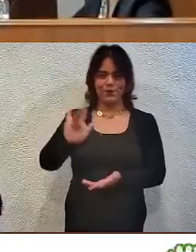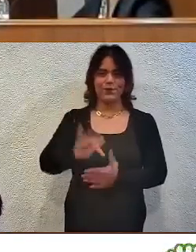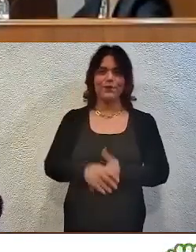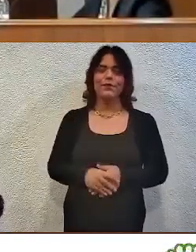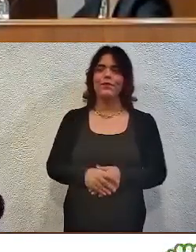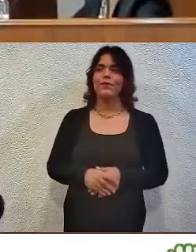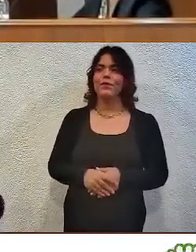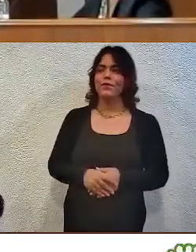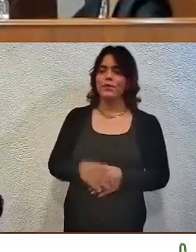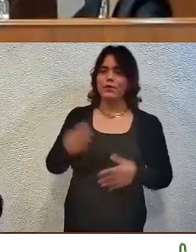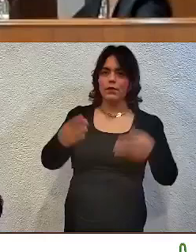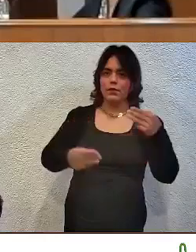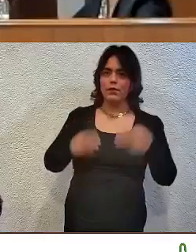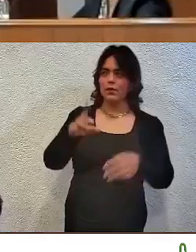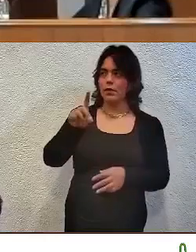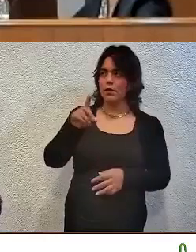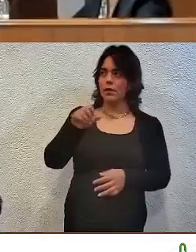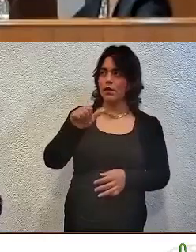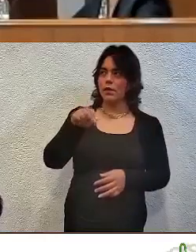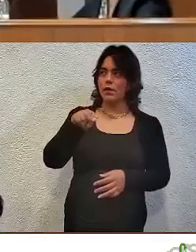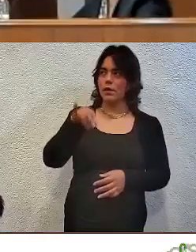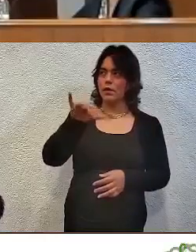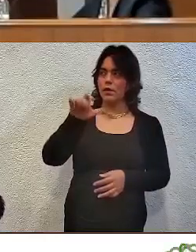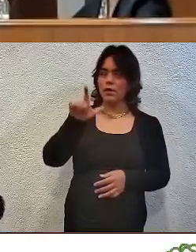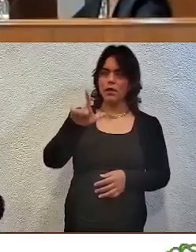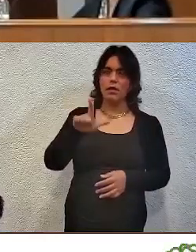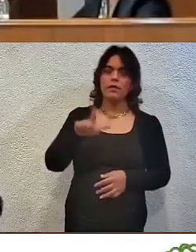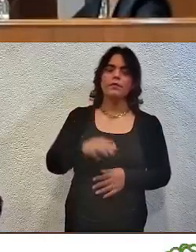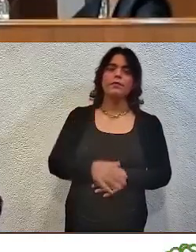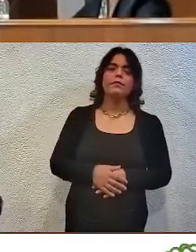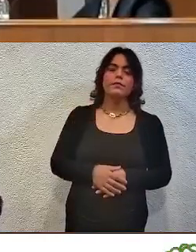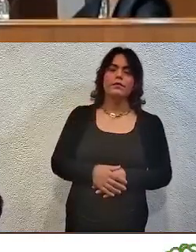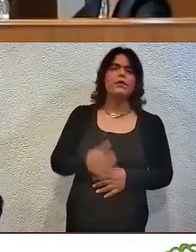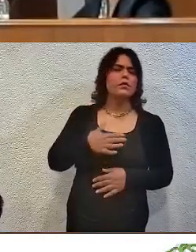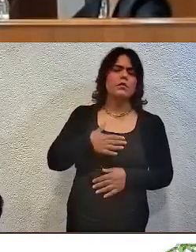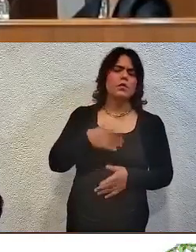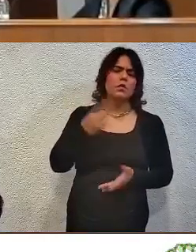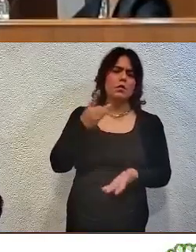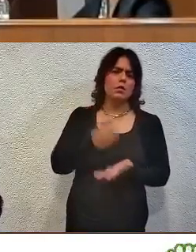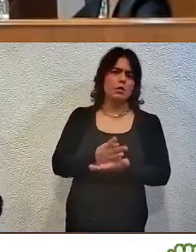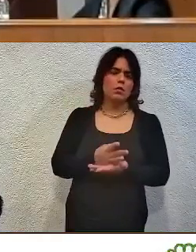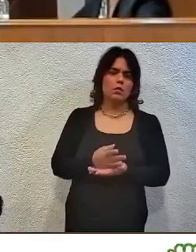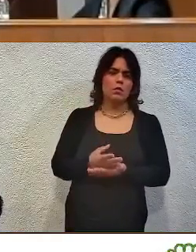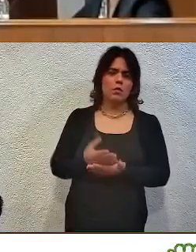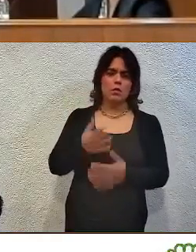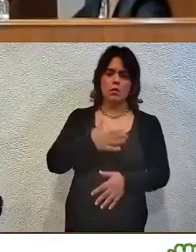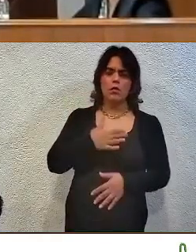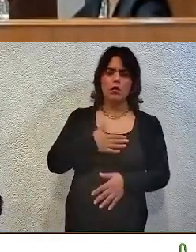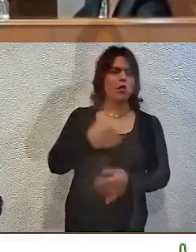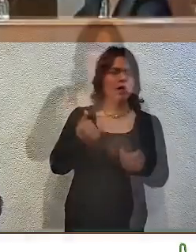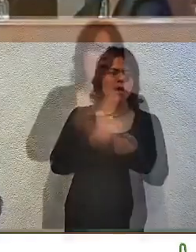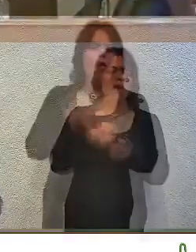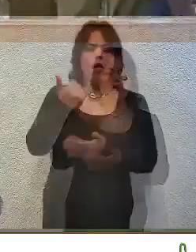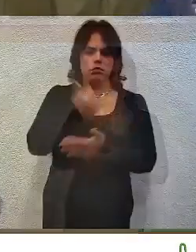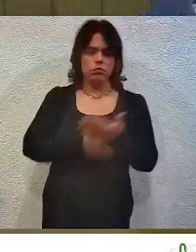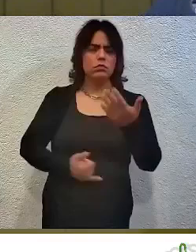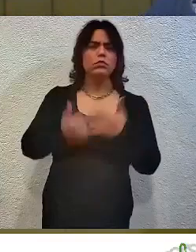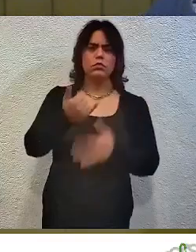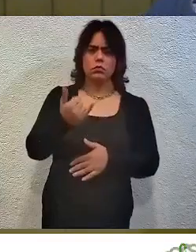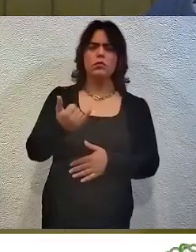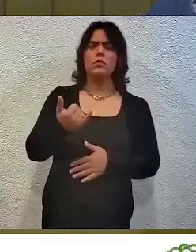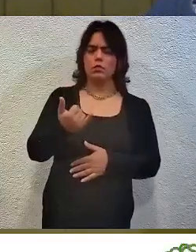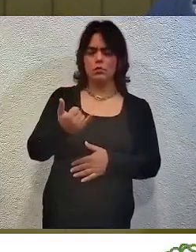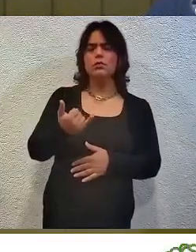Adelante, magistrado Daniel, presidente. Gracias, presidenta. Yo también nada más para anticipar que voy a acompañar el proyecto que amablemente nos